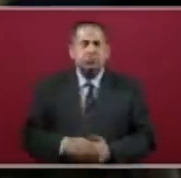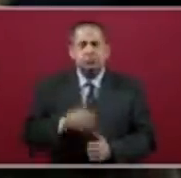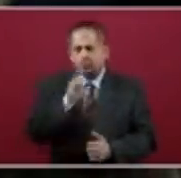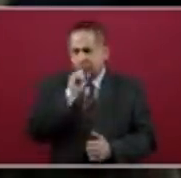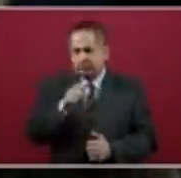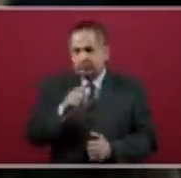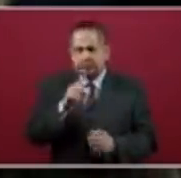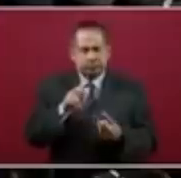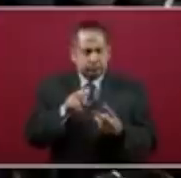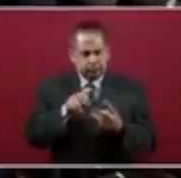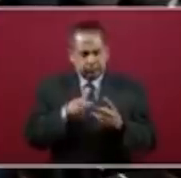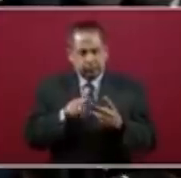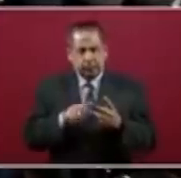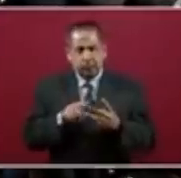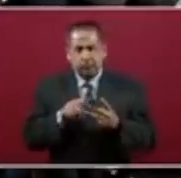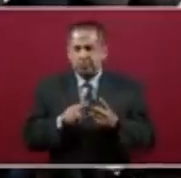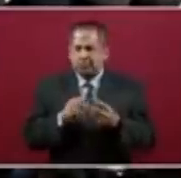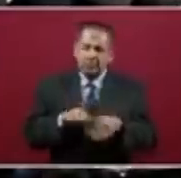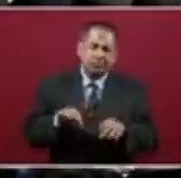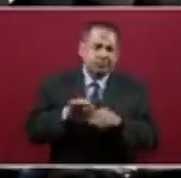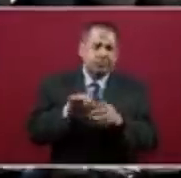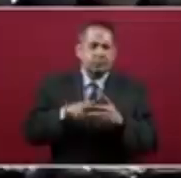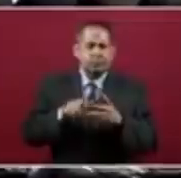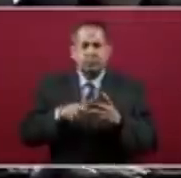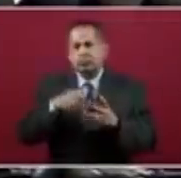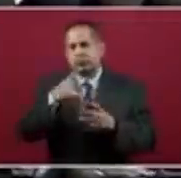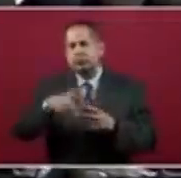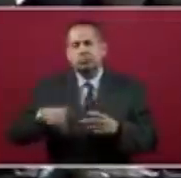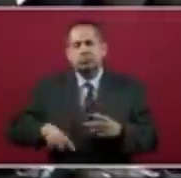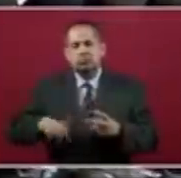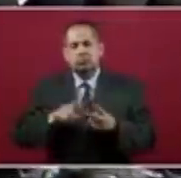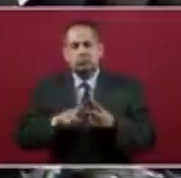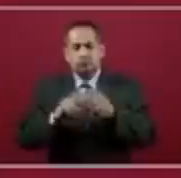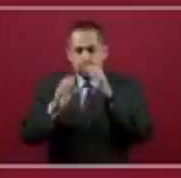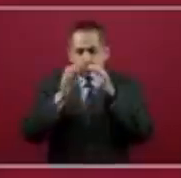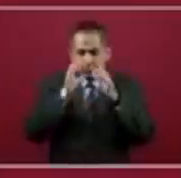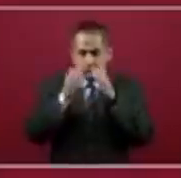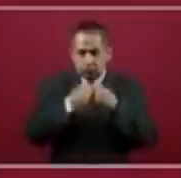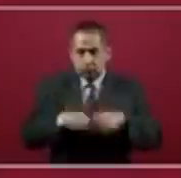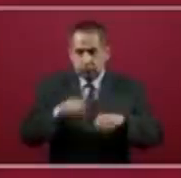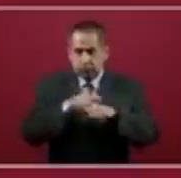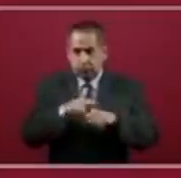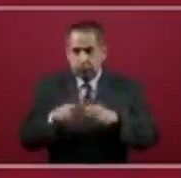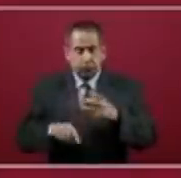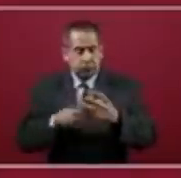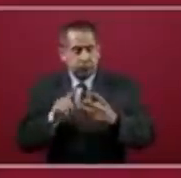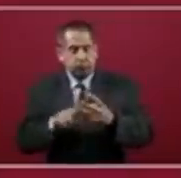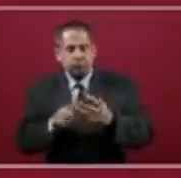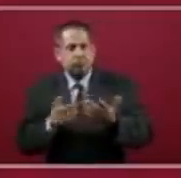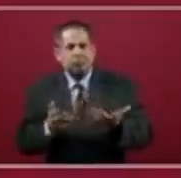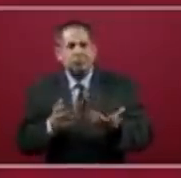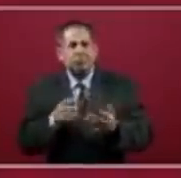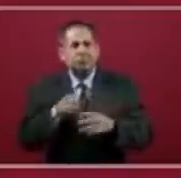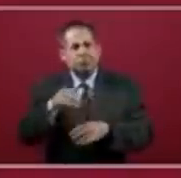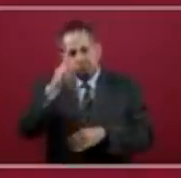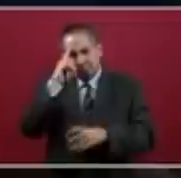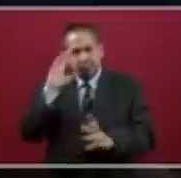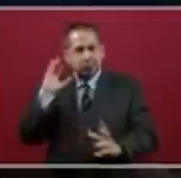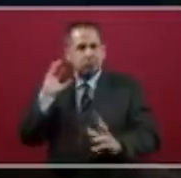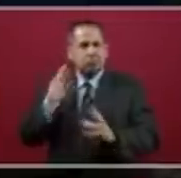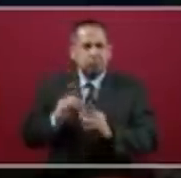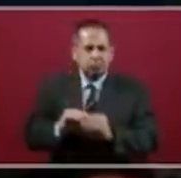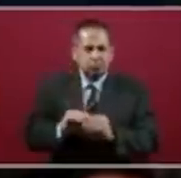preguntarle de dos áreas neurálgicas de su gobierno, comunicación social y ayudantía. ¿Cuál sería el balance que nos